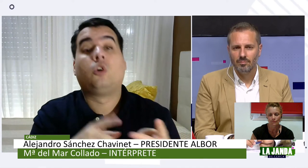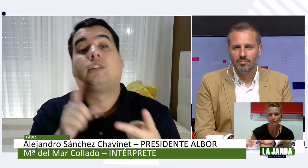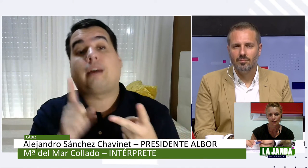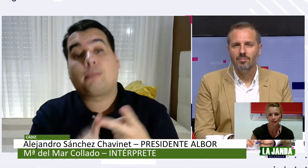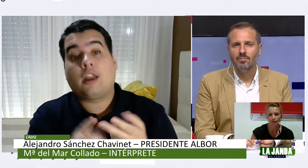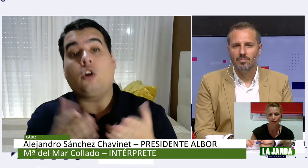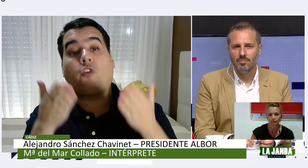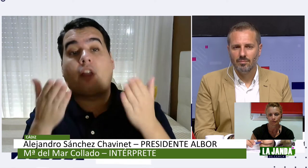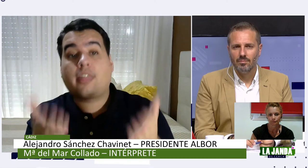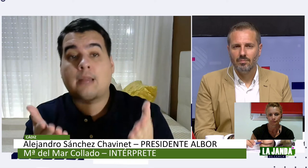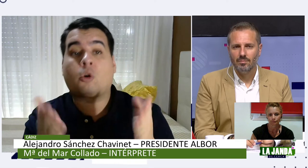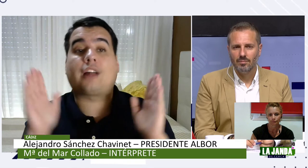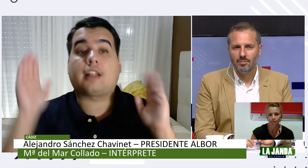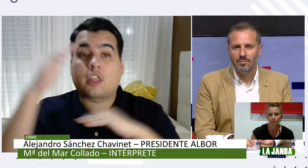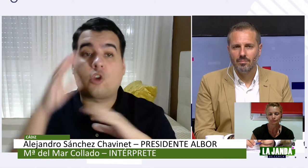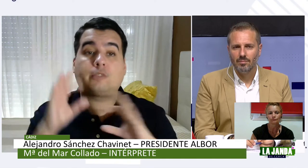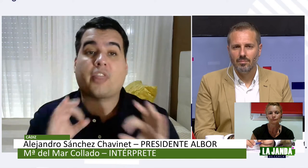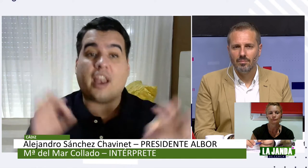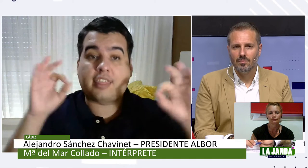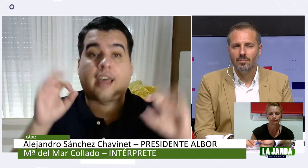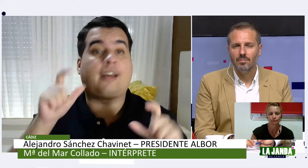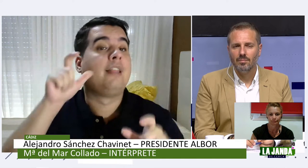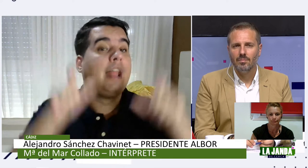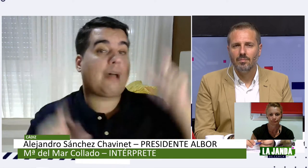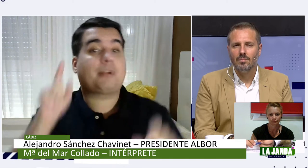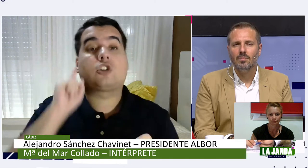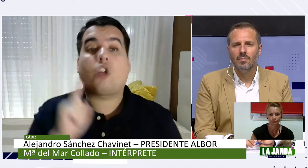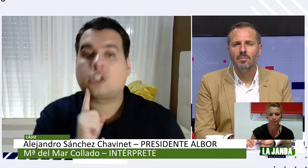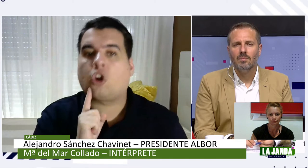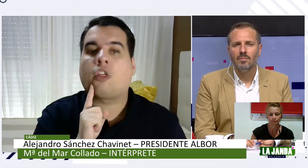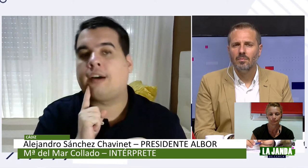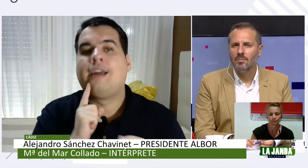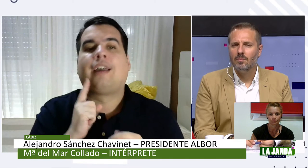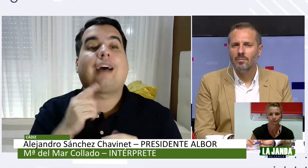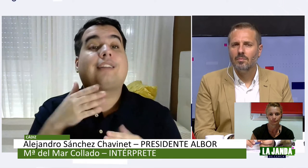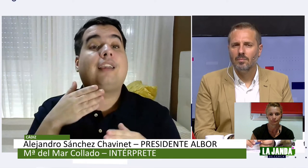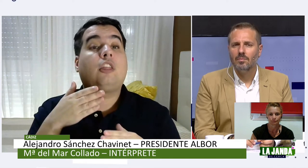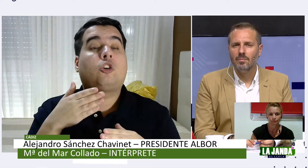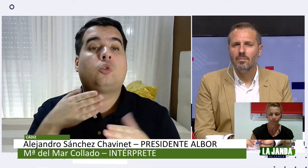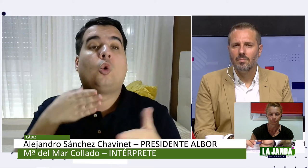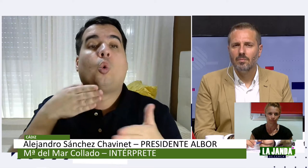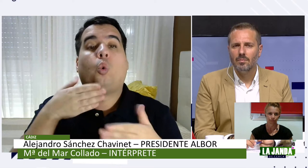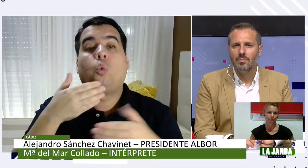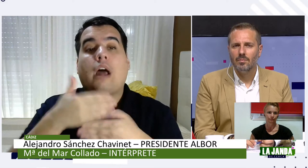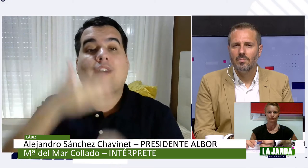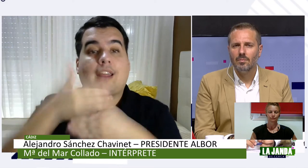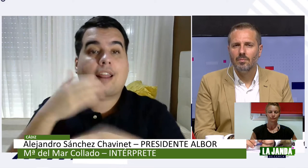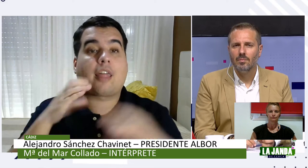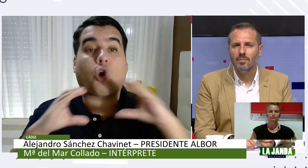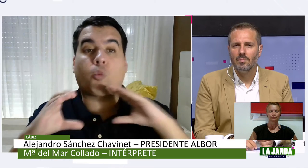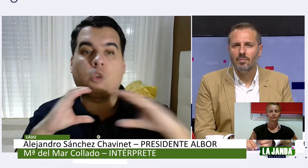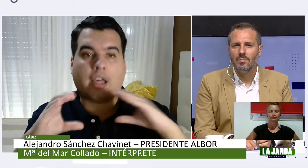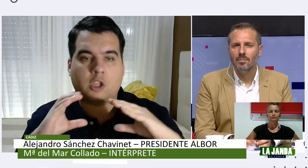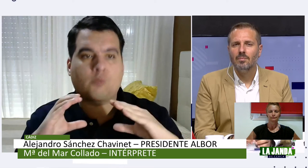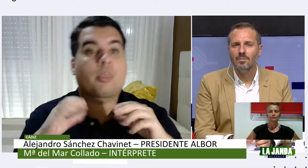eso, también ofrecemos atención especializada a personas sordas que han tenido una barrera